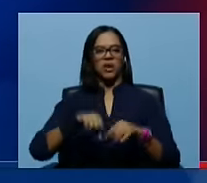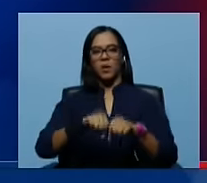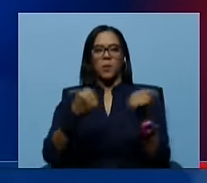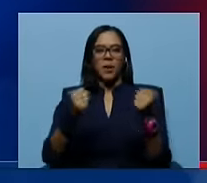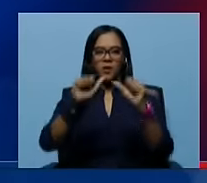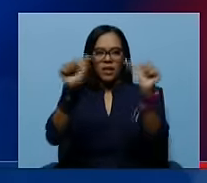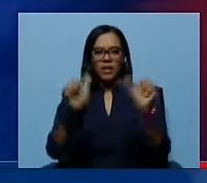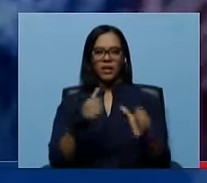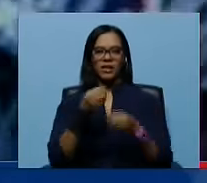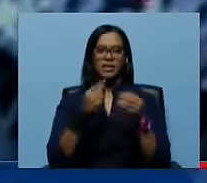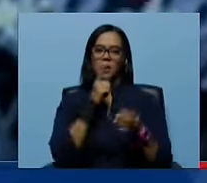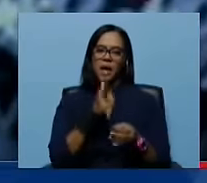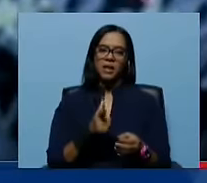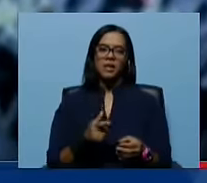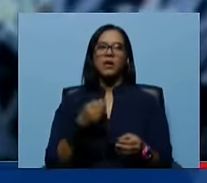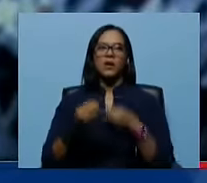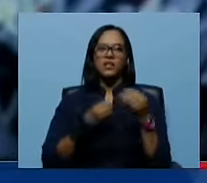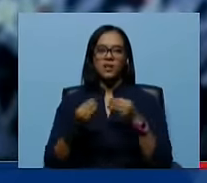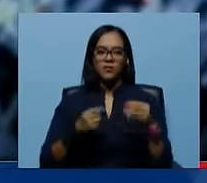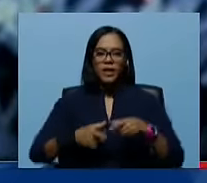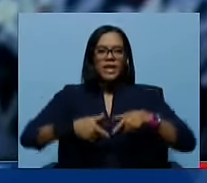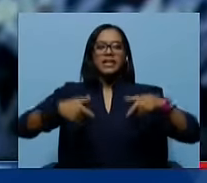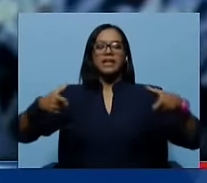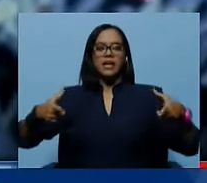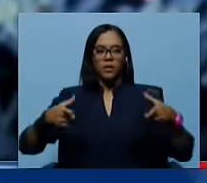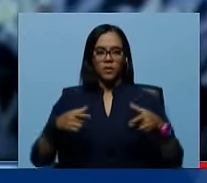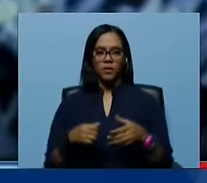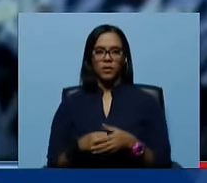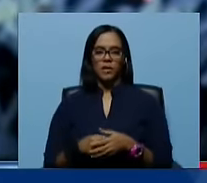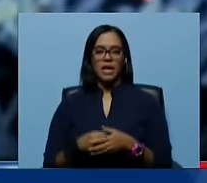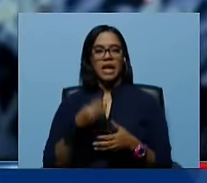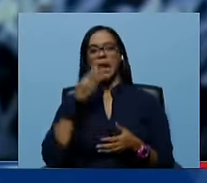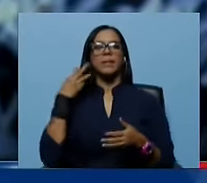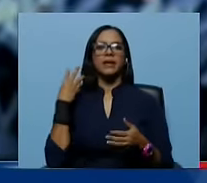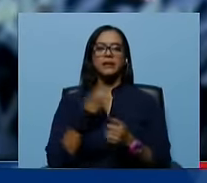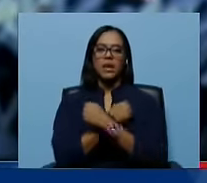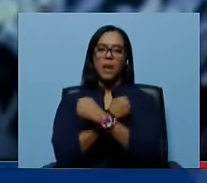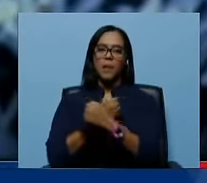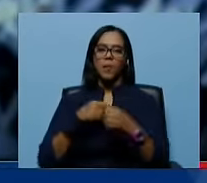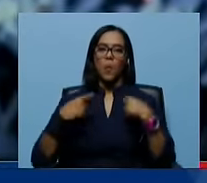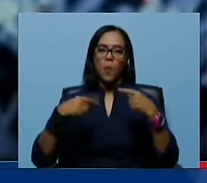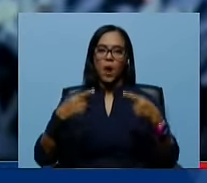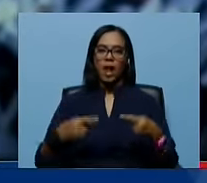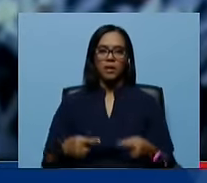haciendo algún daño. Y lo que hicieron fue crecerlo en la admiración y en el amor popular.